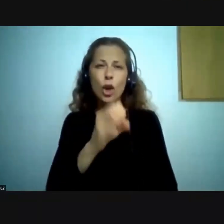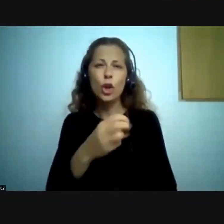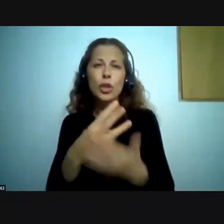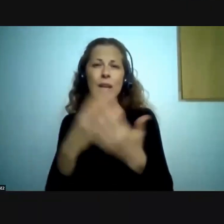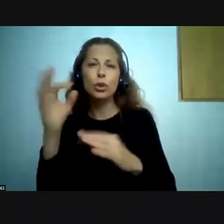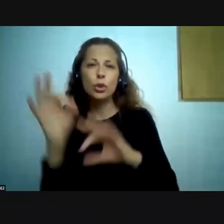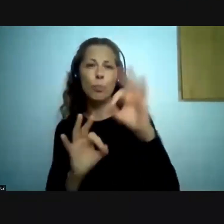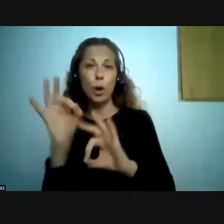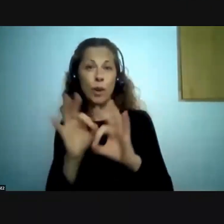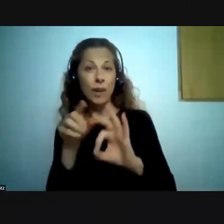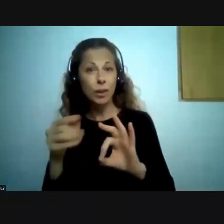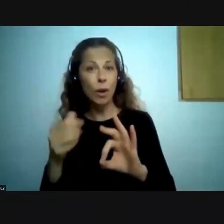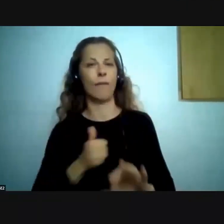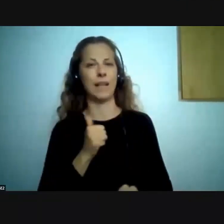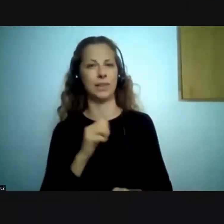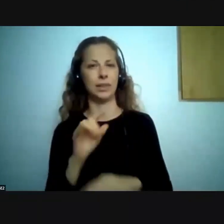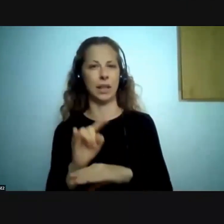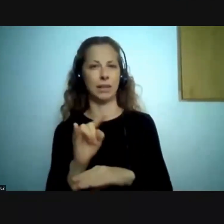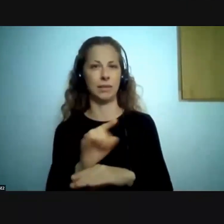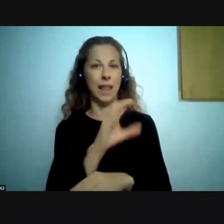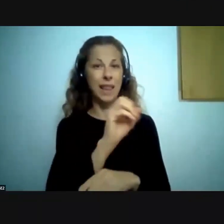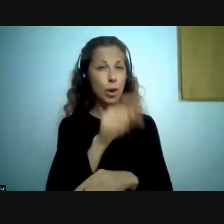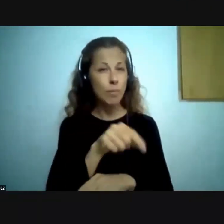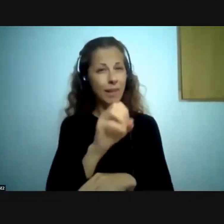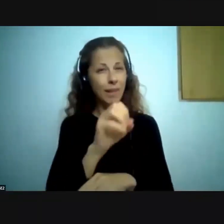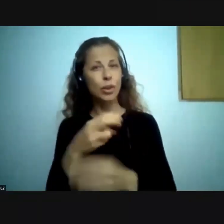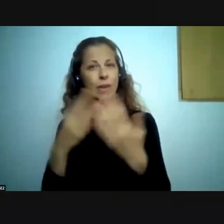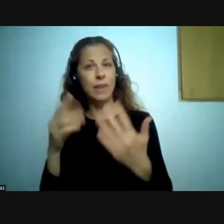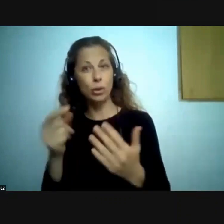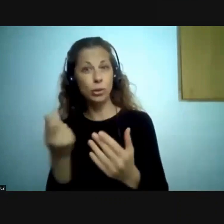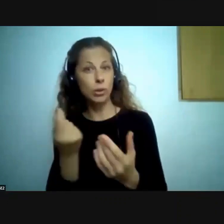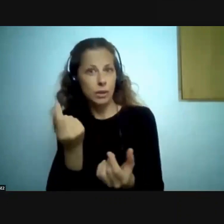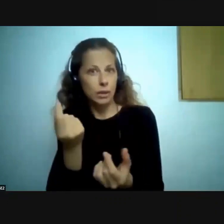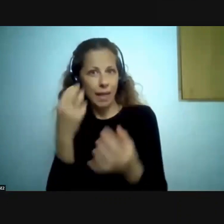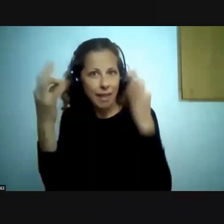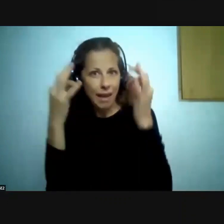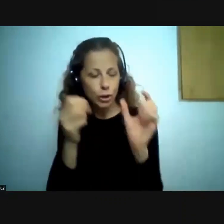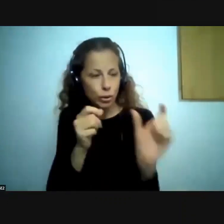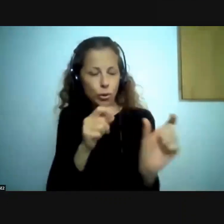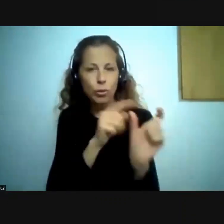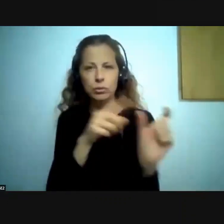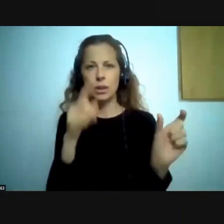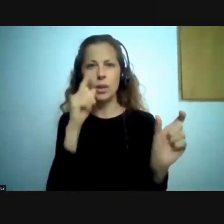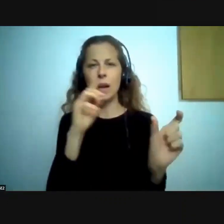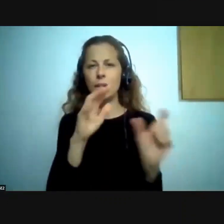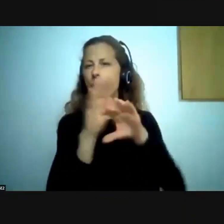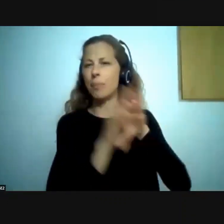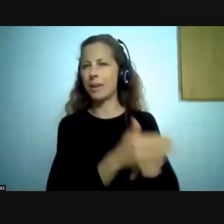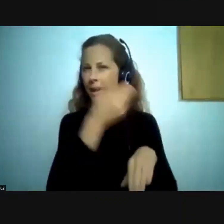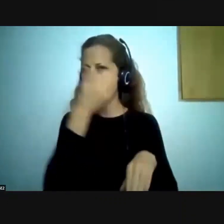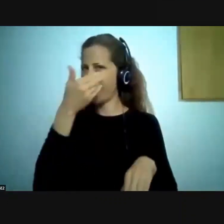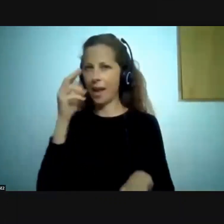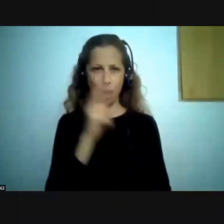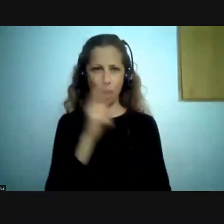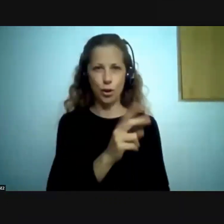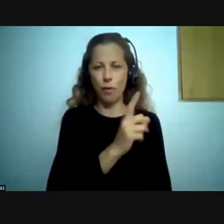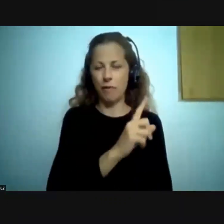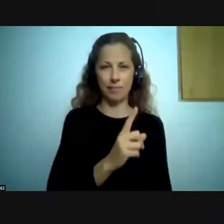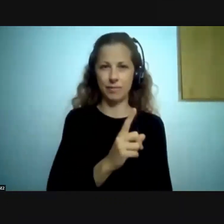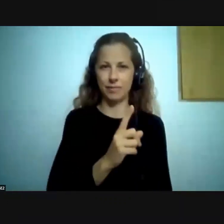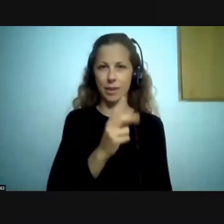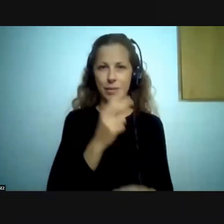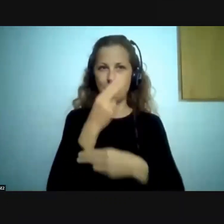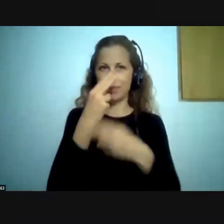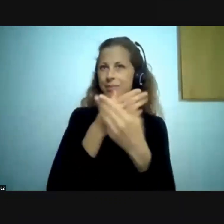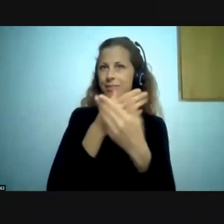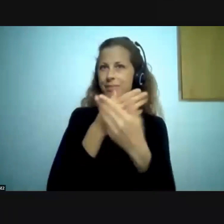0,0018%, bueno, pues ese dato queda en un lugar completamente secundario y en un lugar completamente anecdótico. Entonces, la